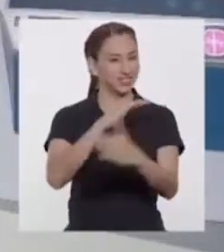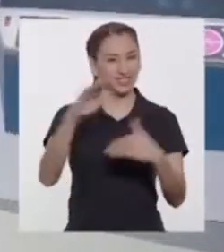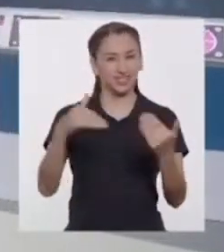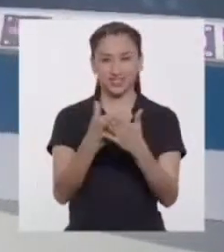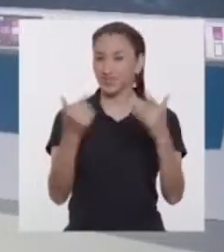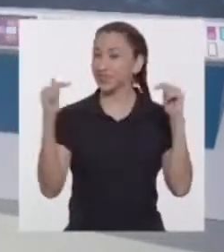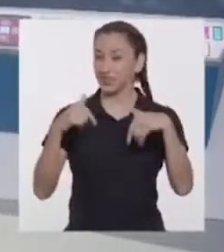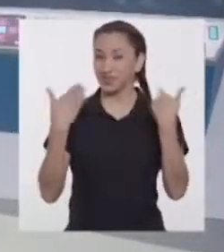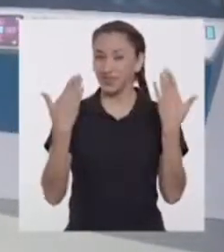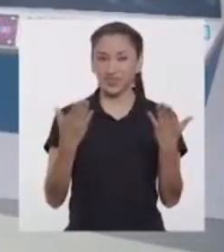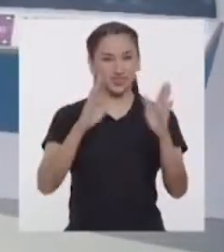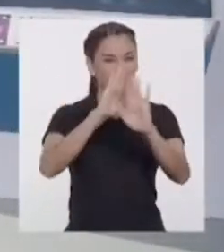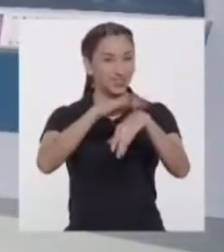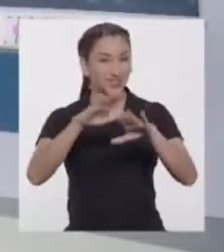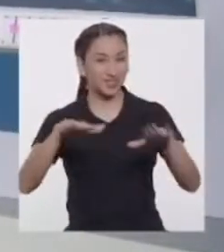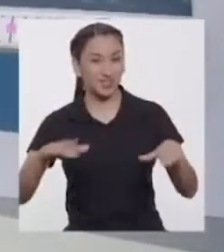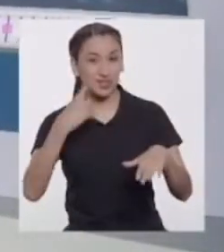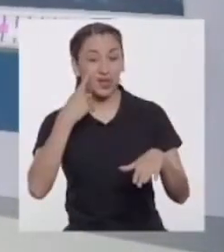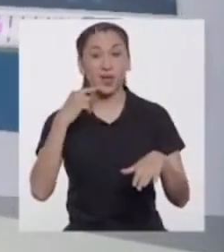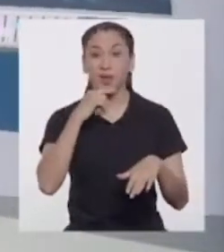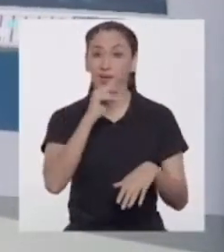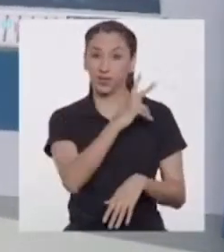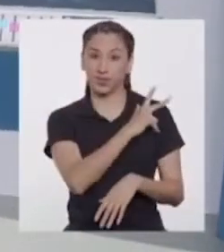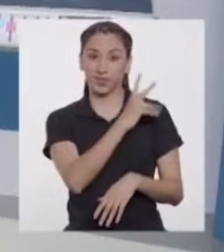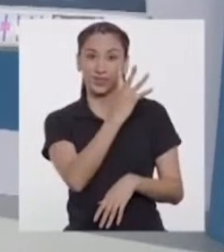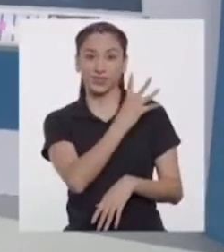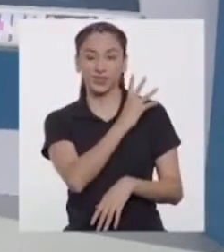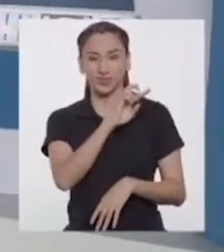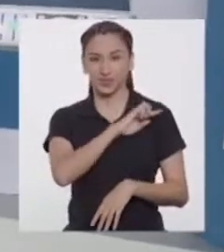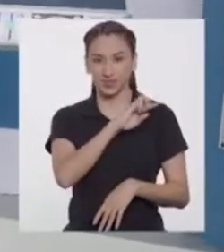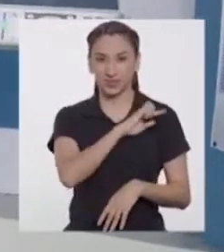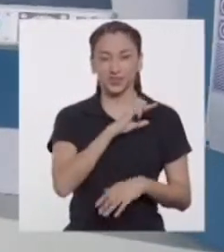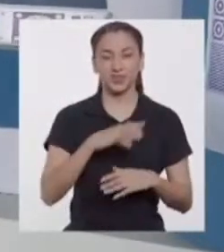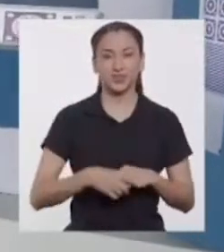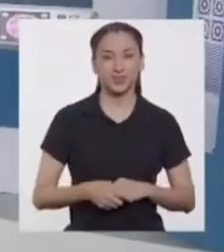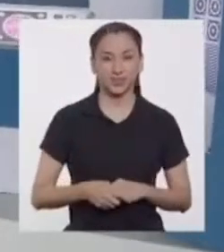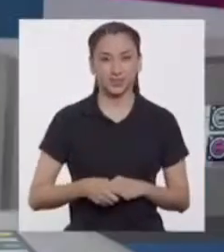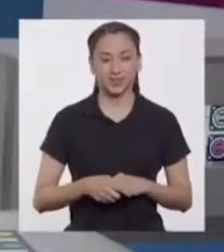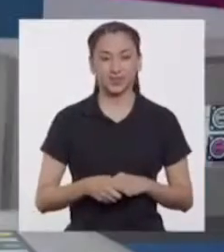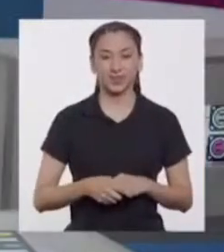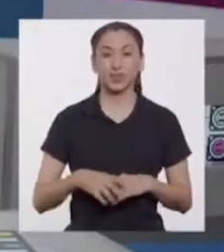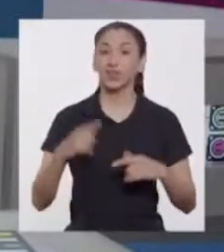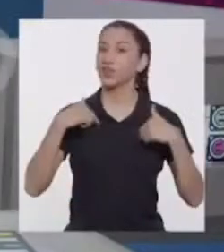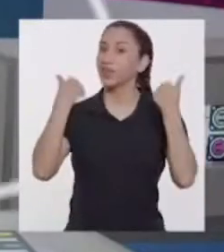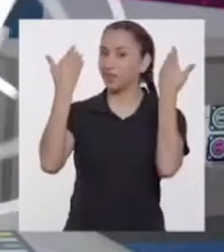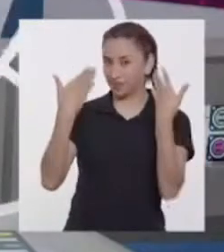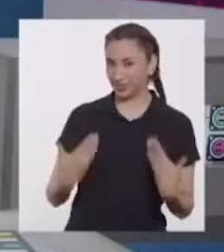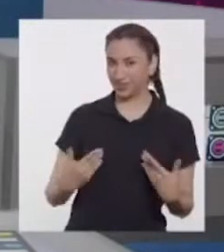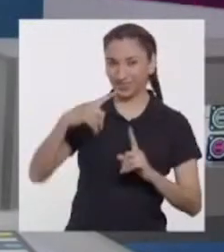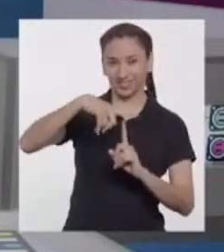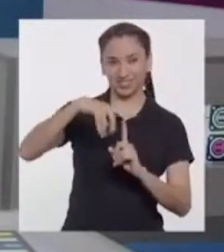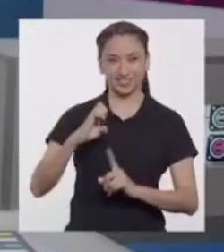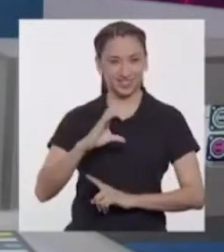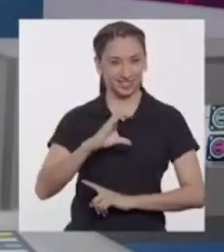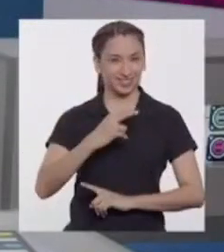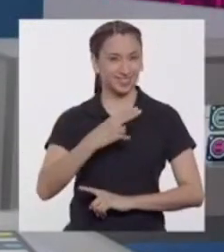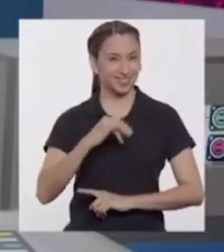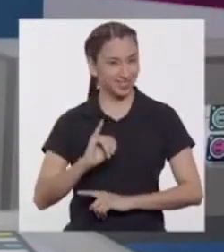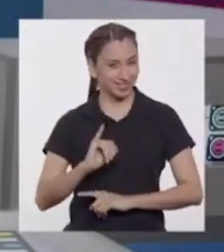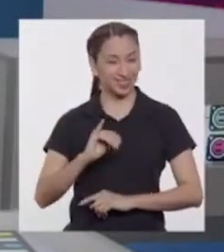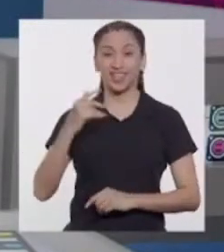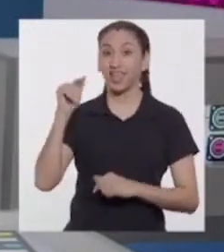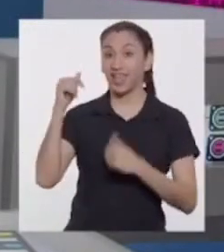¡Bienvenidas y bienvenidos, niñas y niños de tercero y cuarto de primaria! ¡Yo soy